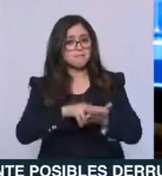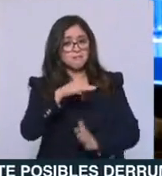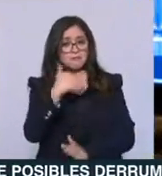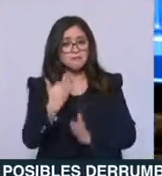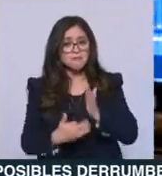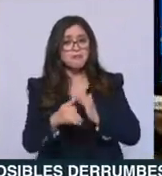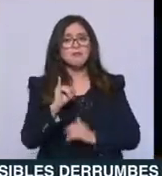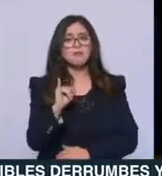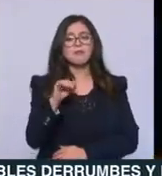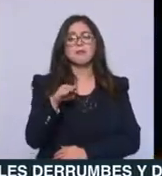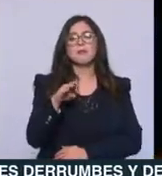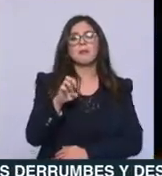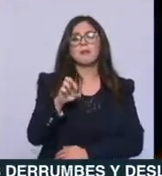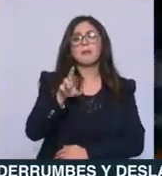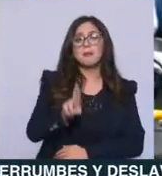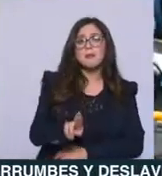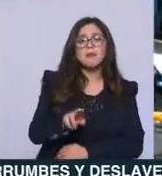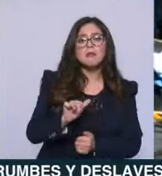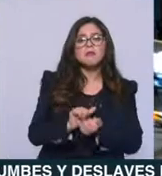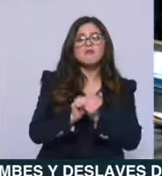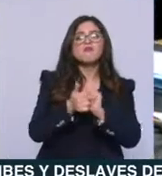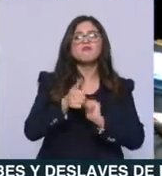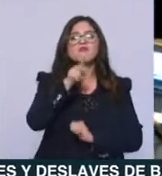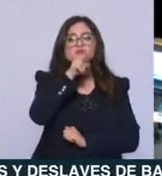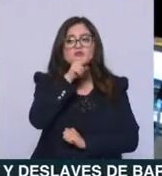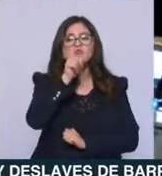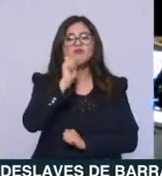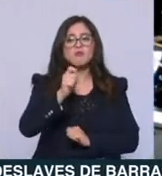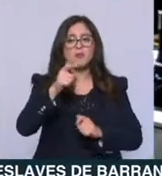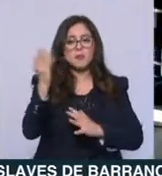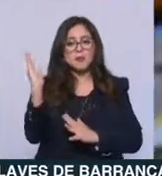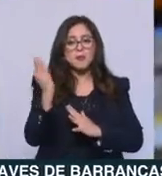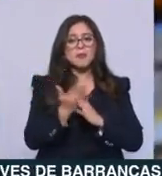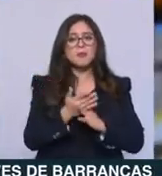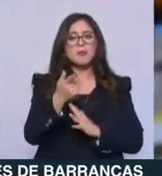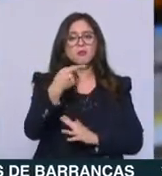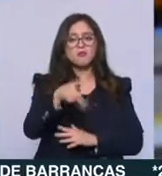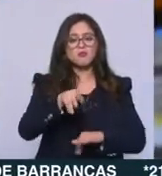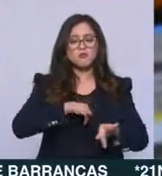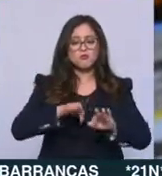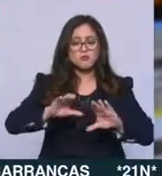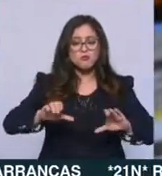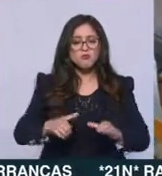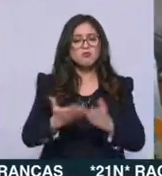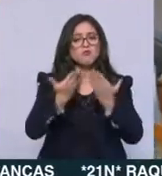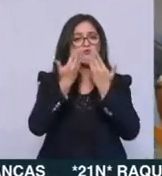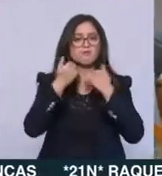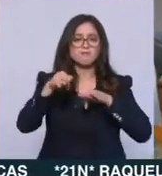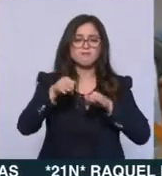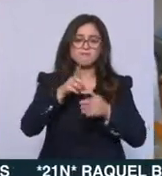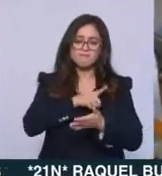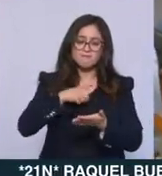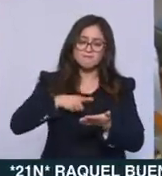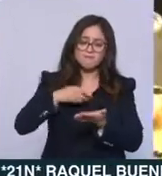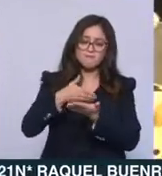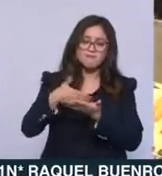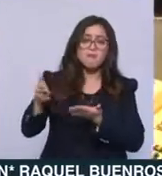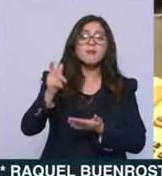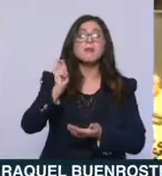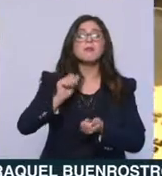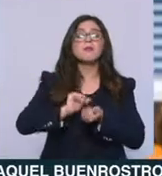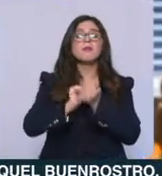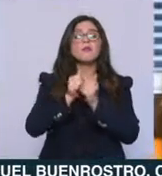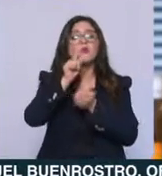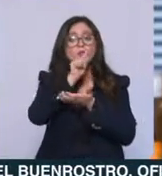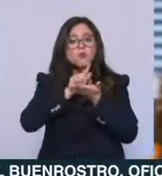Instituto Mexicano de la Radio en una crisis en la que la mitad de su personal se quedará sin empleo. La situación salió a la luz pública a través de la cuenta